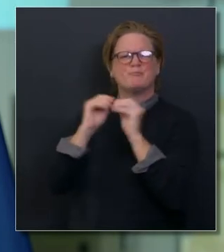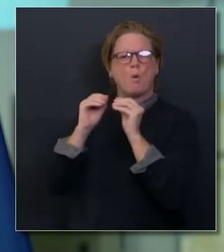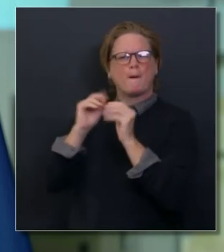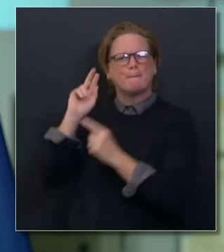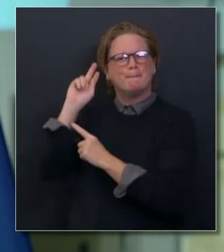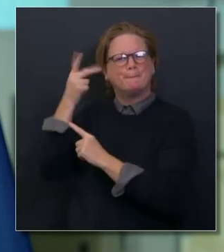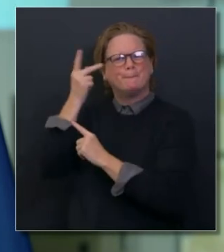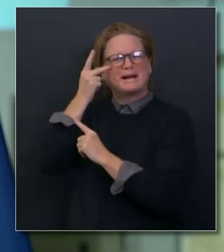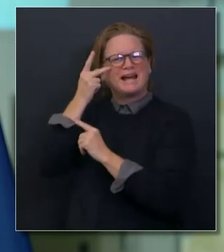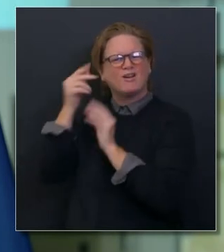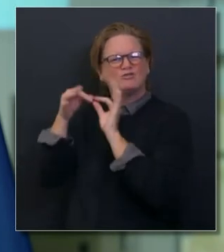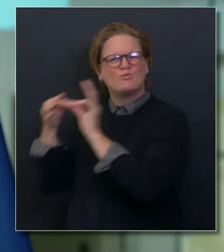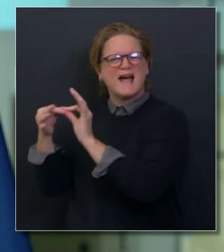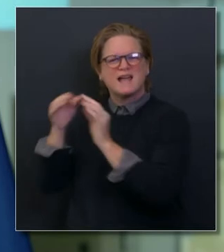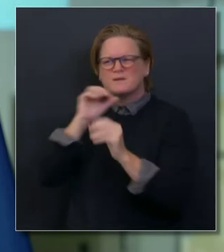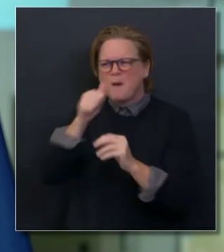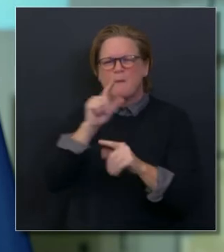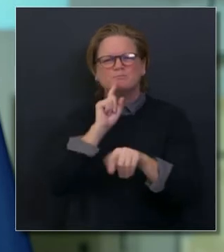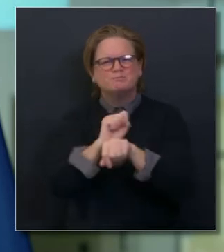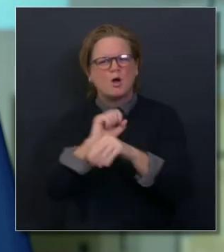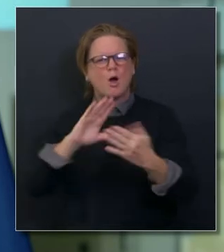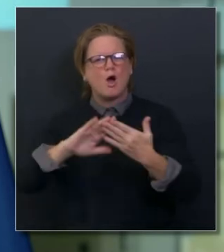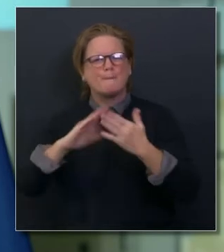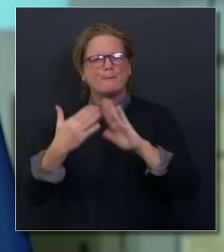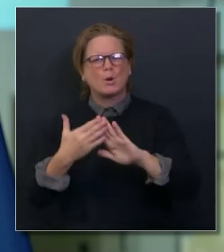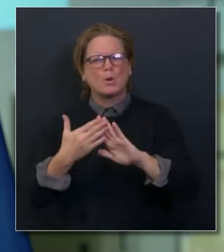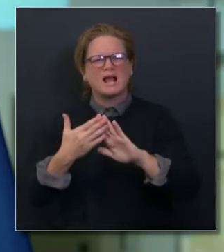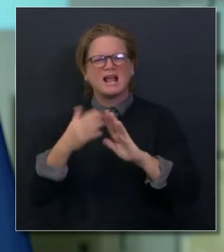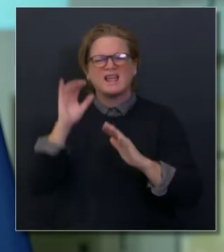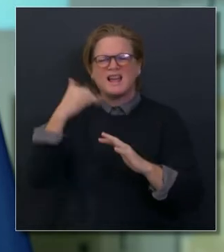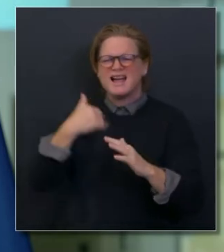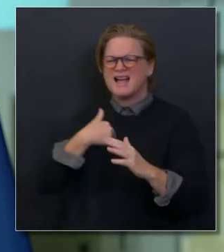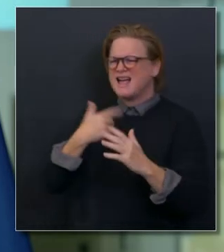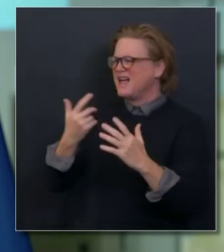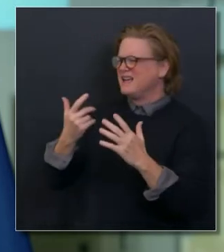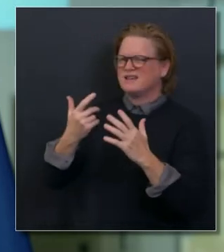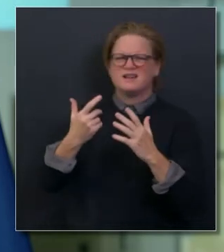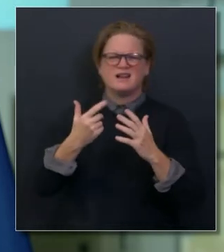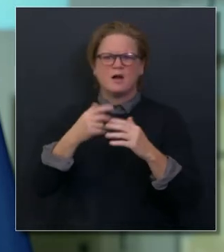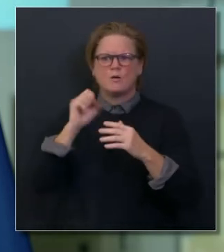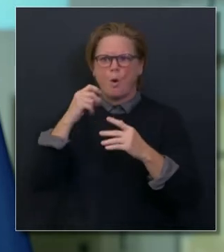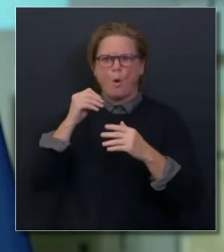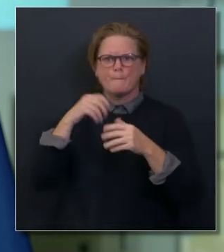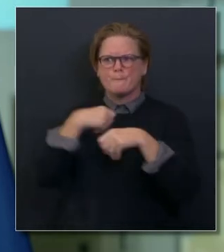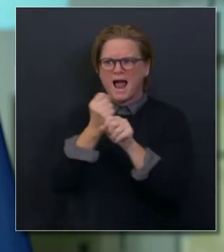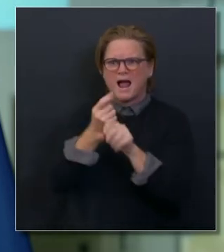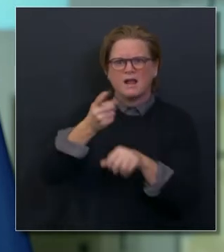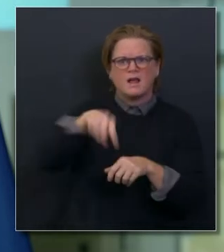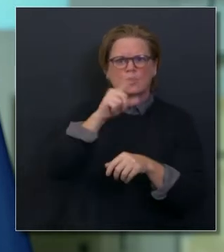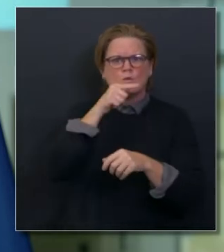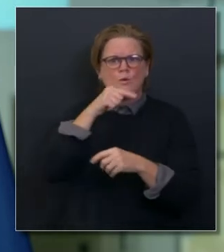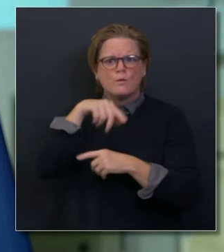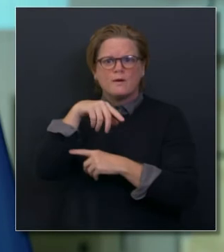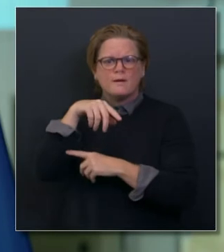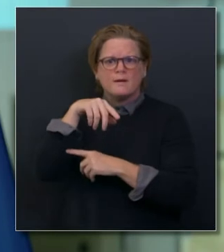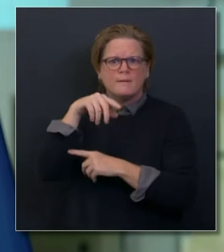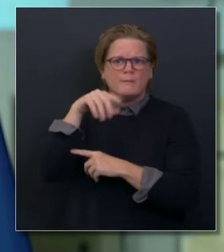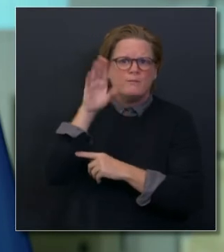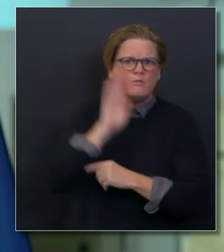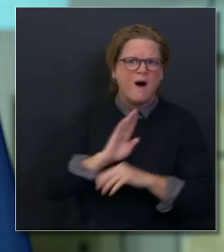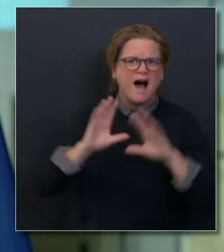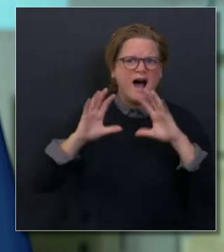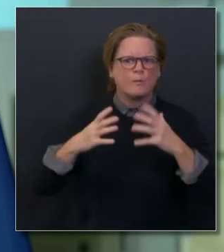ahuyentar a comunidades diversas, particularmente las indocumentadas o familias mezcladas, que es un número abrumador